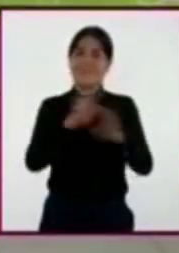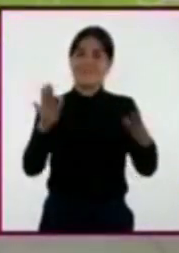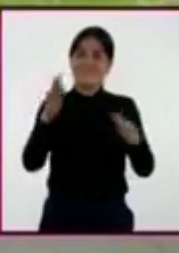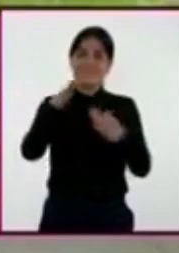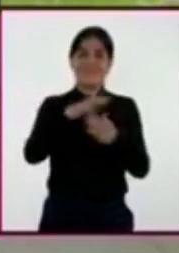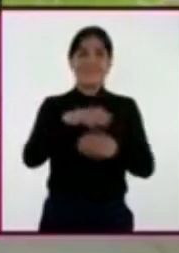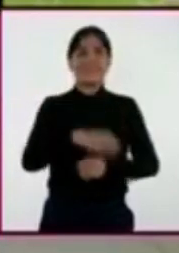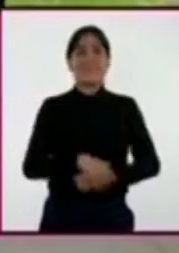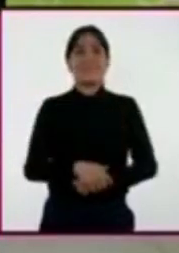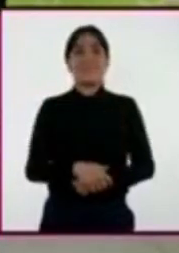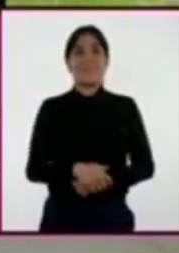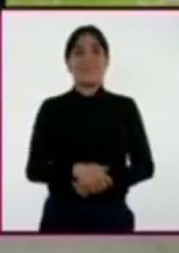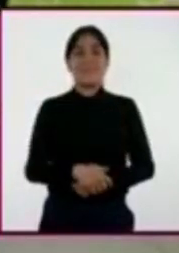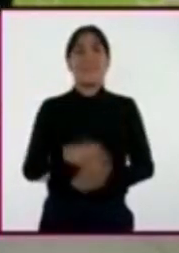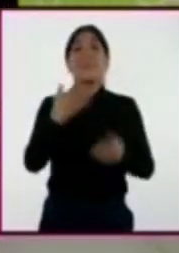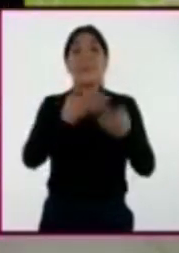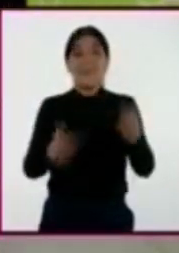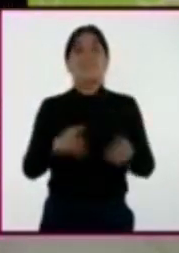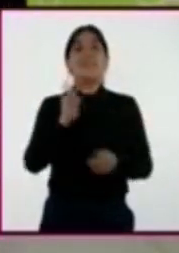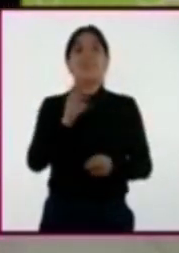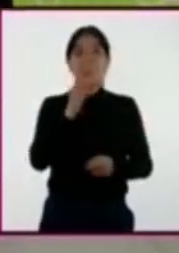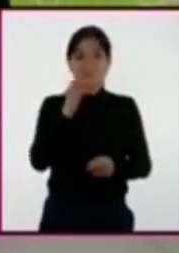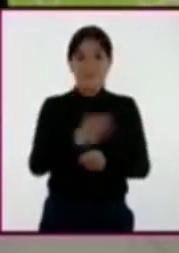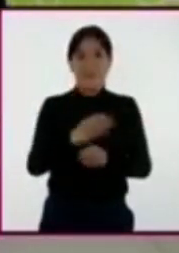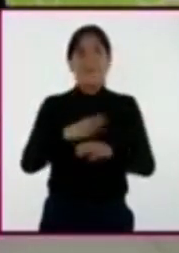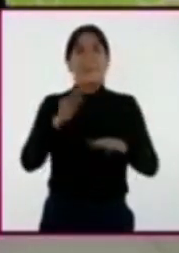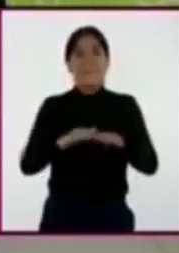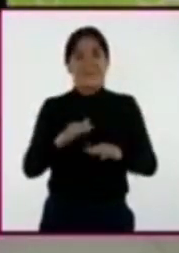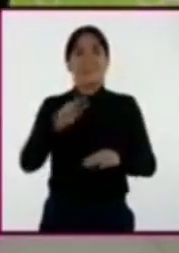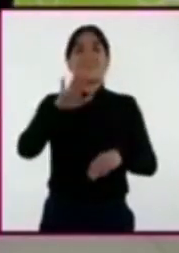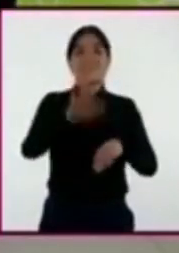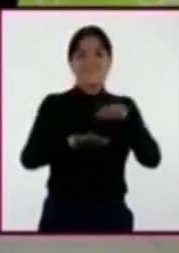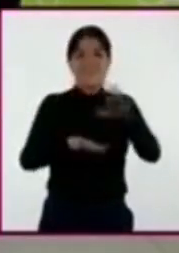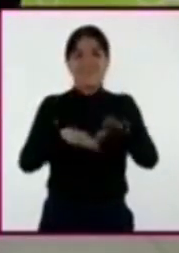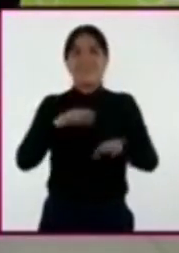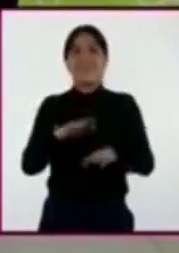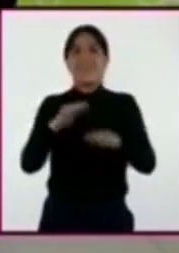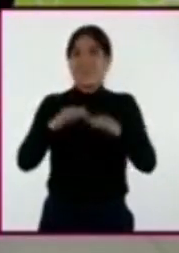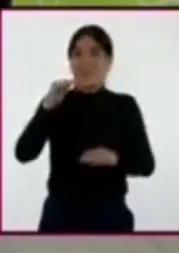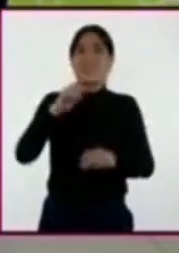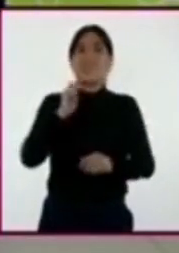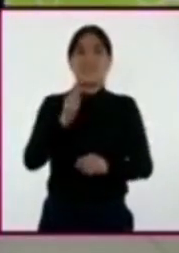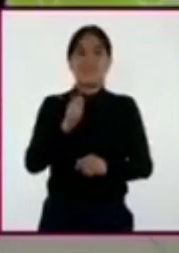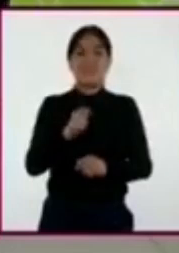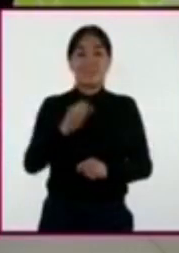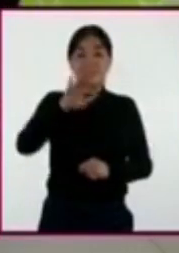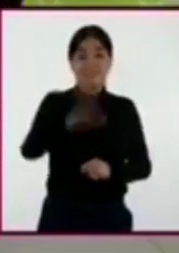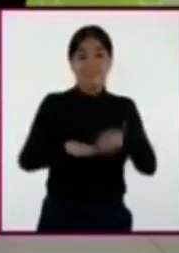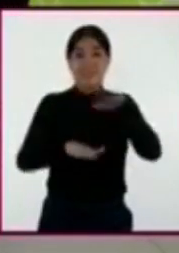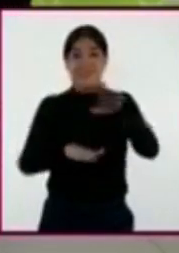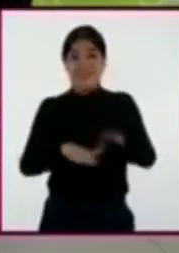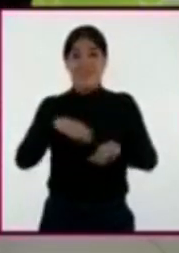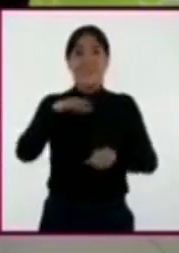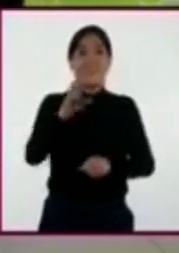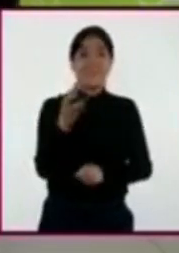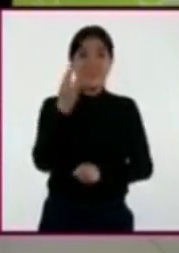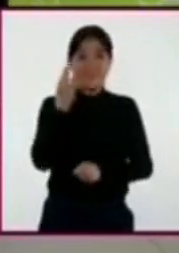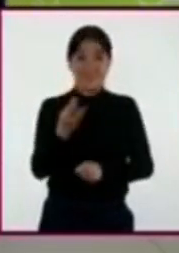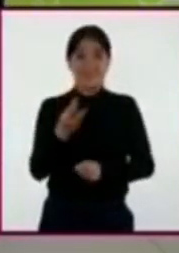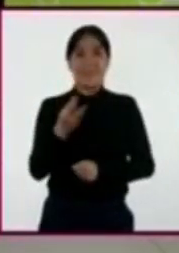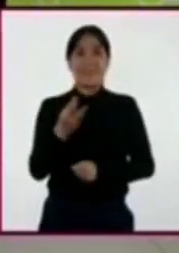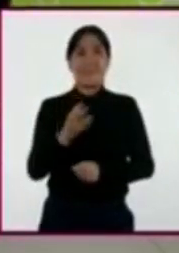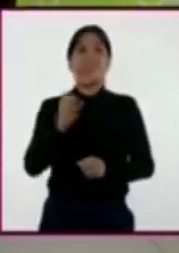Alto. Ahora sí, vamos a aumentar los tres pasos. Entonces, van a ser los tres pasos.